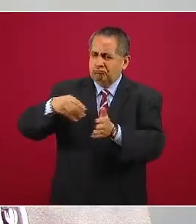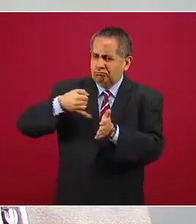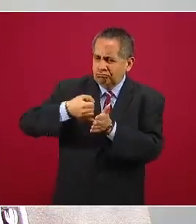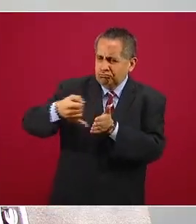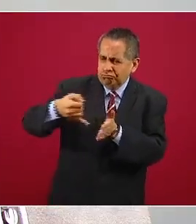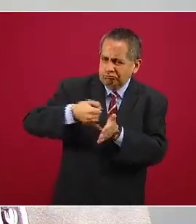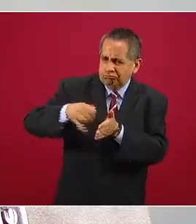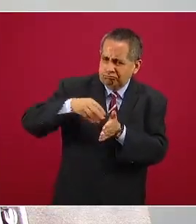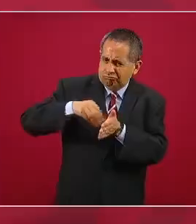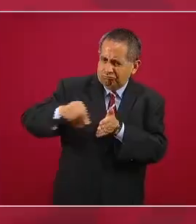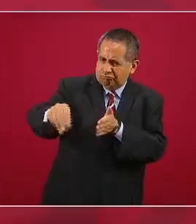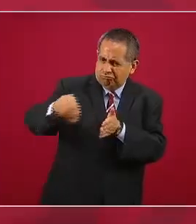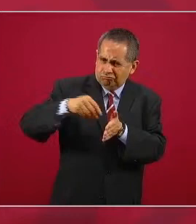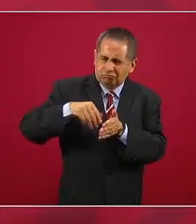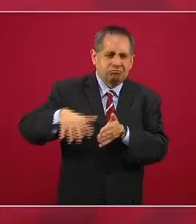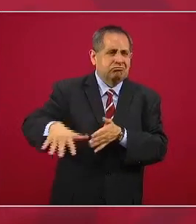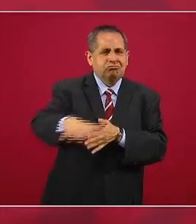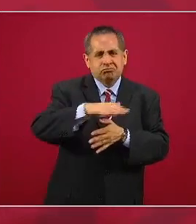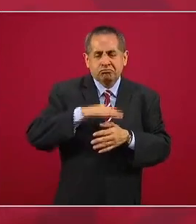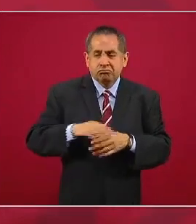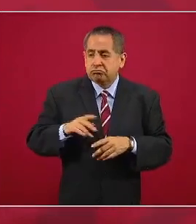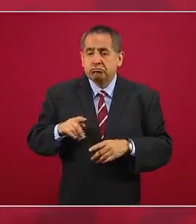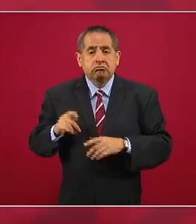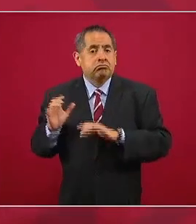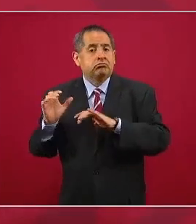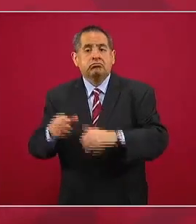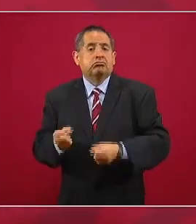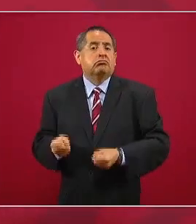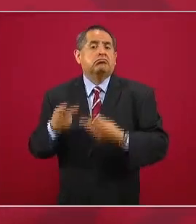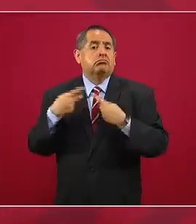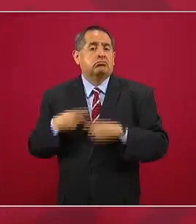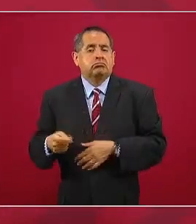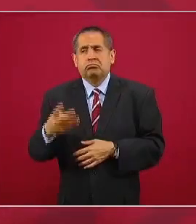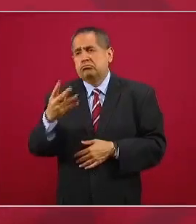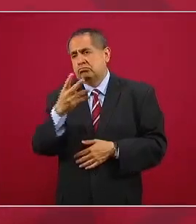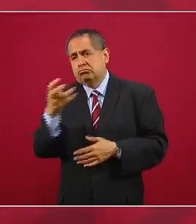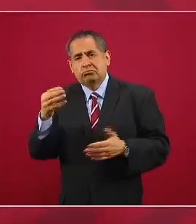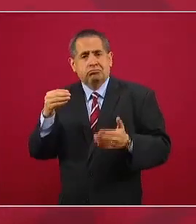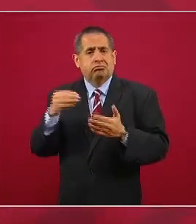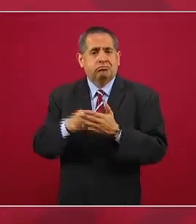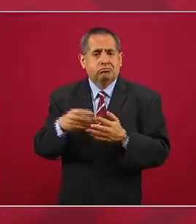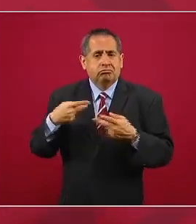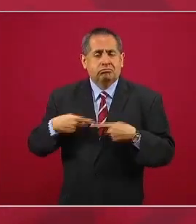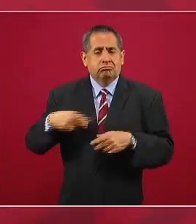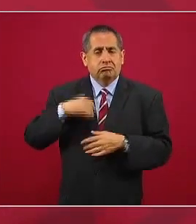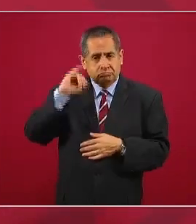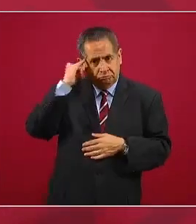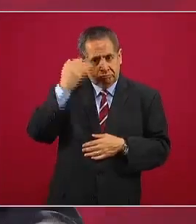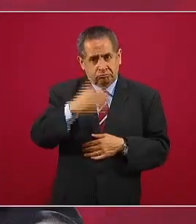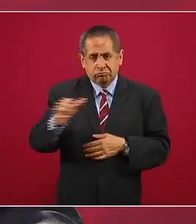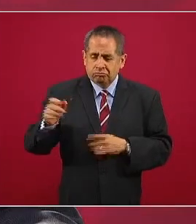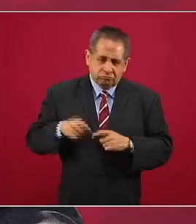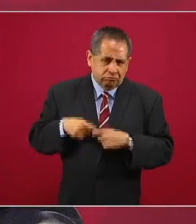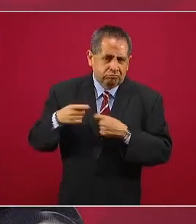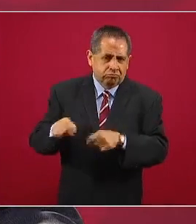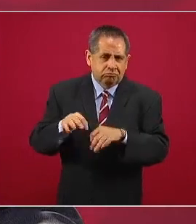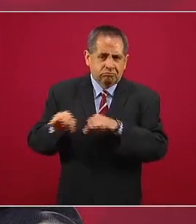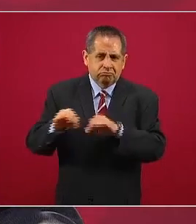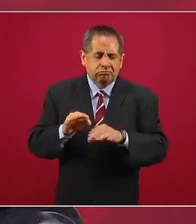se le da trabajo a más de 400,000 campesinos,